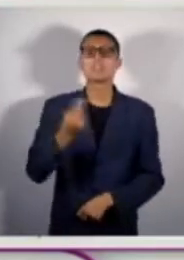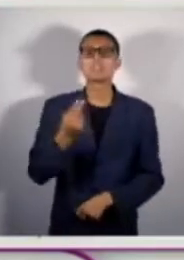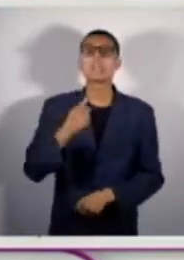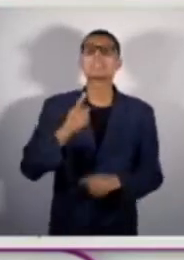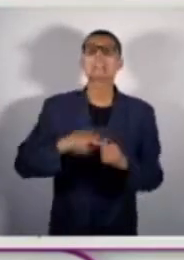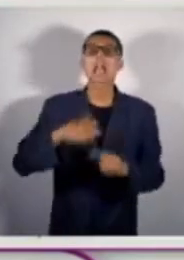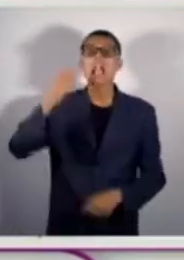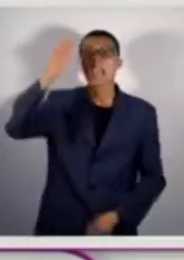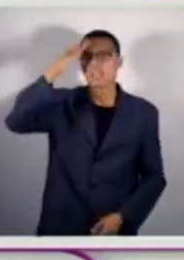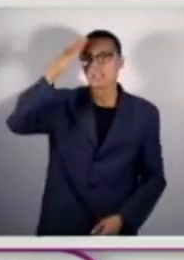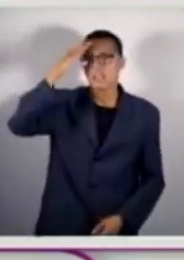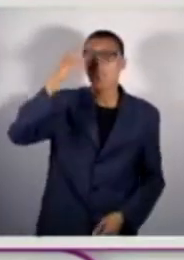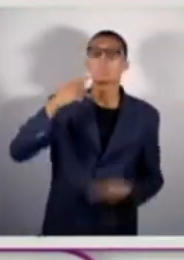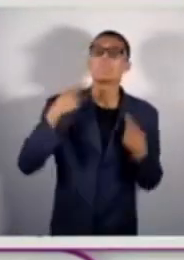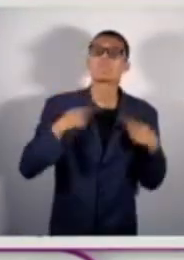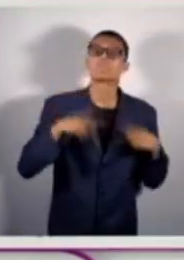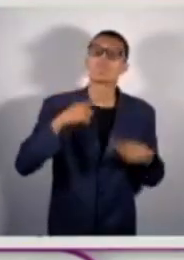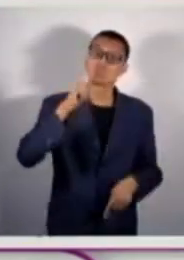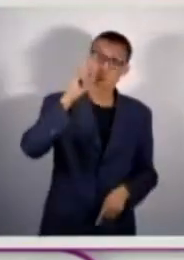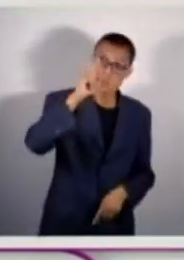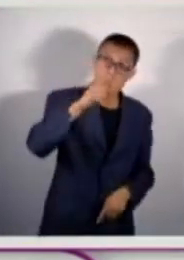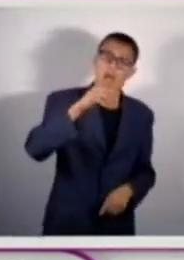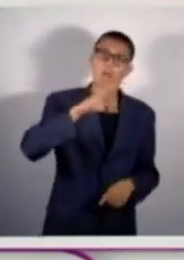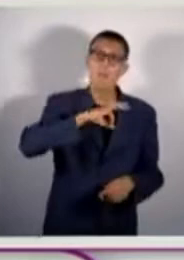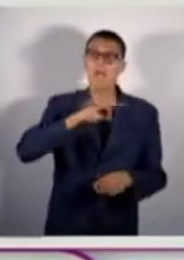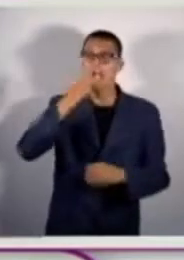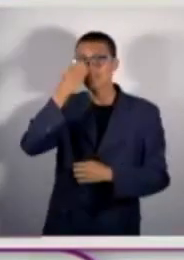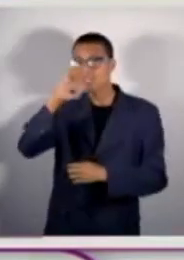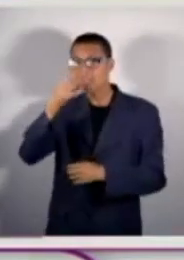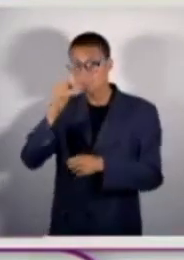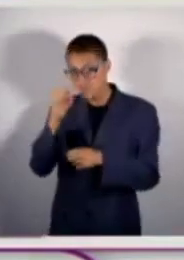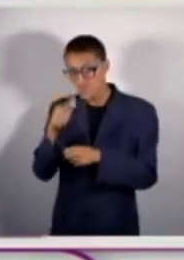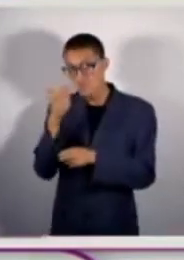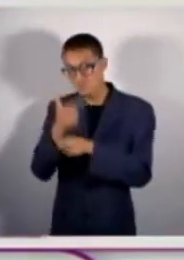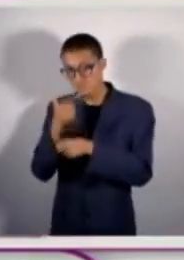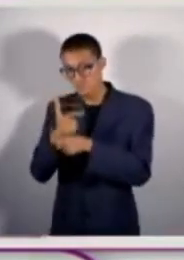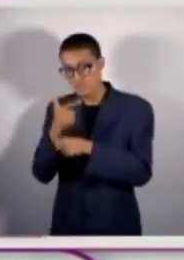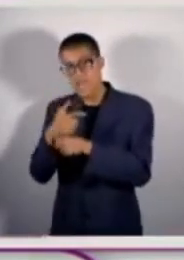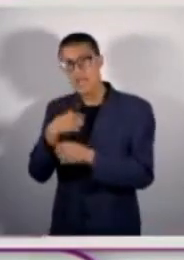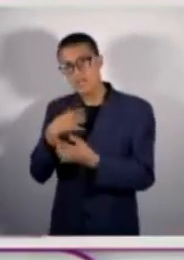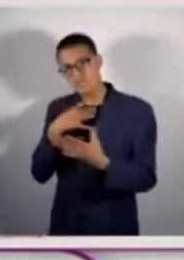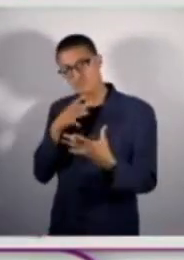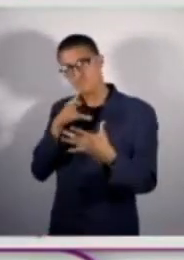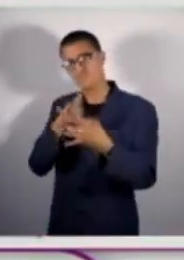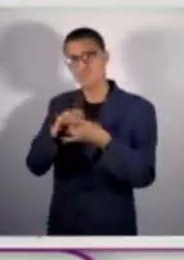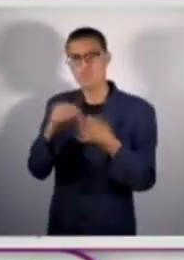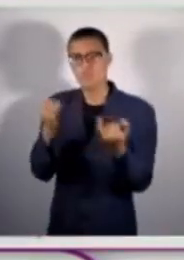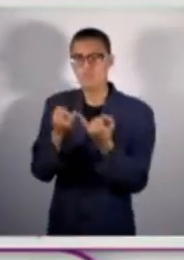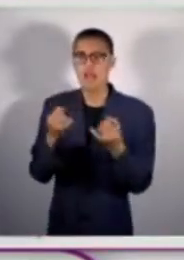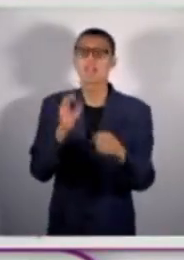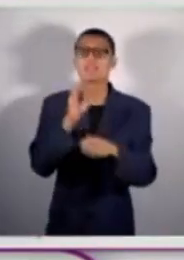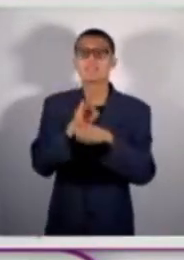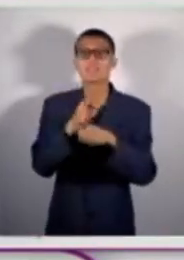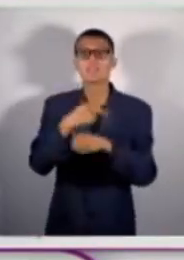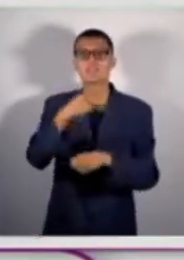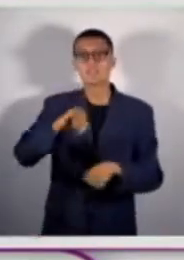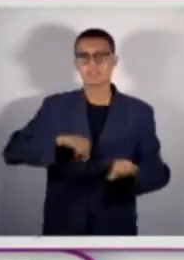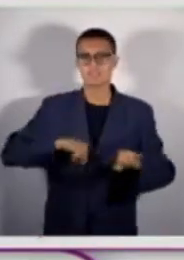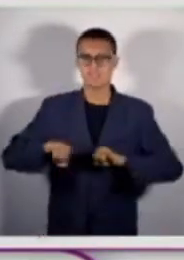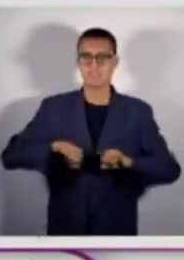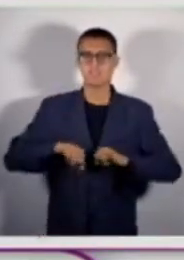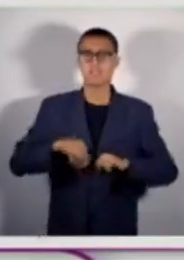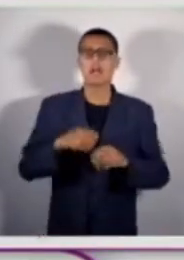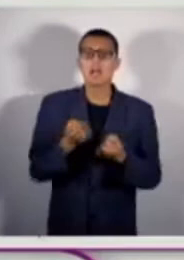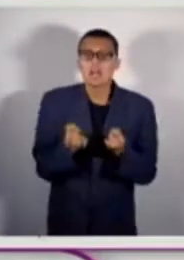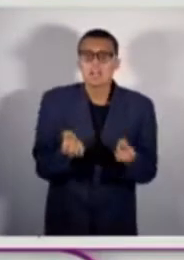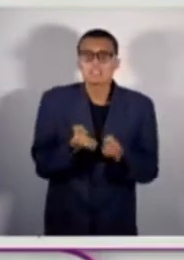representantes, gente que como tú viva las experiencias que tú tienes día a día y eventualmente pueda defender tus intereses. Y es que las campañas se dan en un